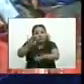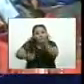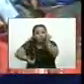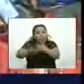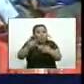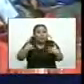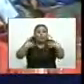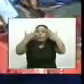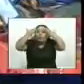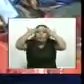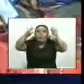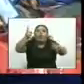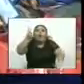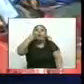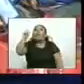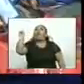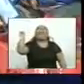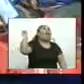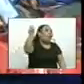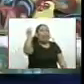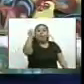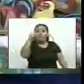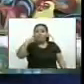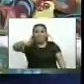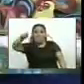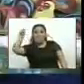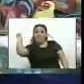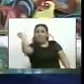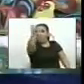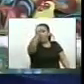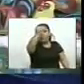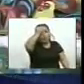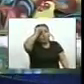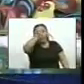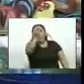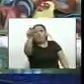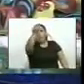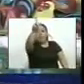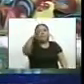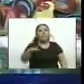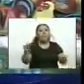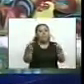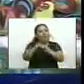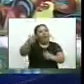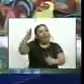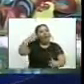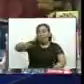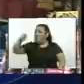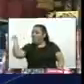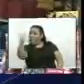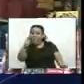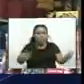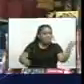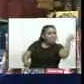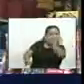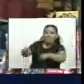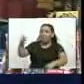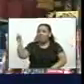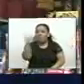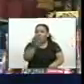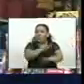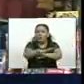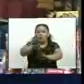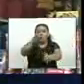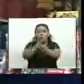predecir a cabalidad la dirección que seguirán. Se solían hacer incluso guerras de silbadores en las colonias y